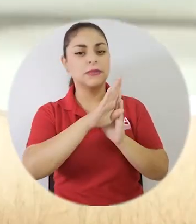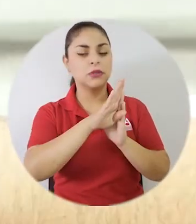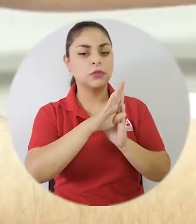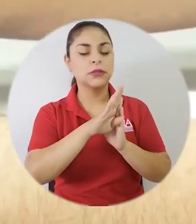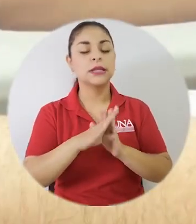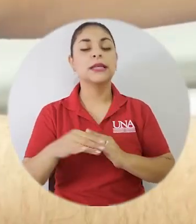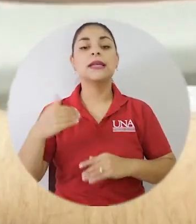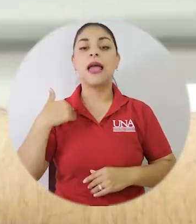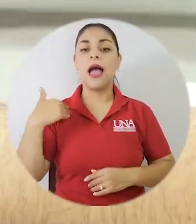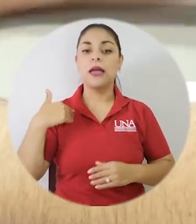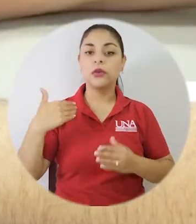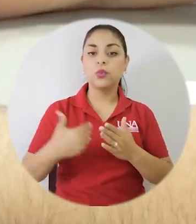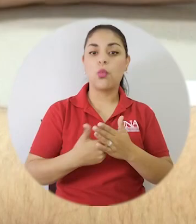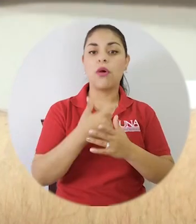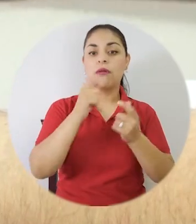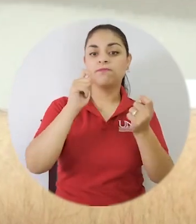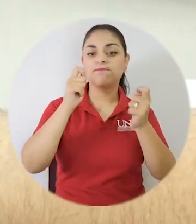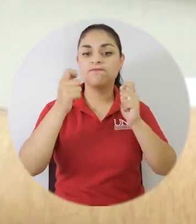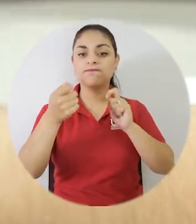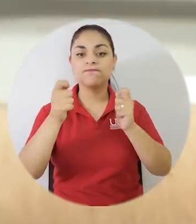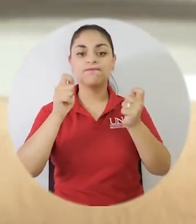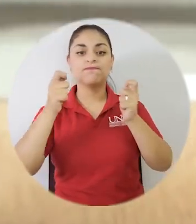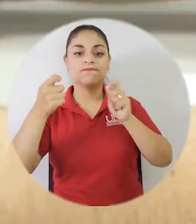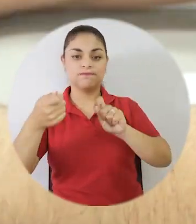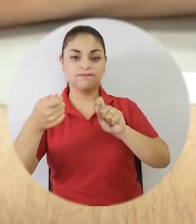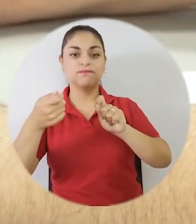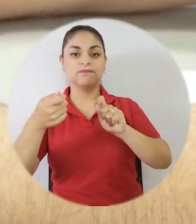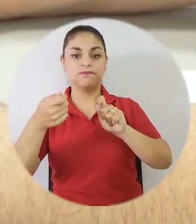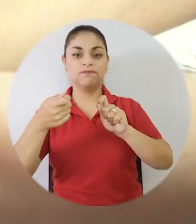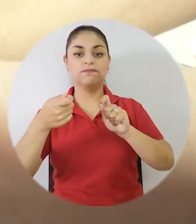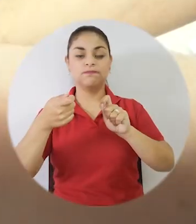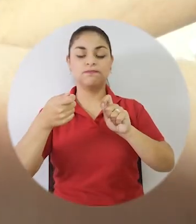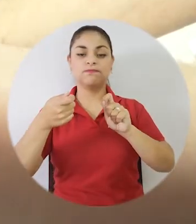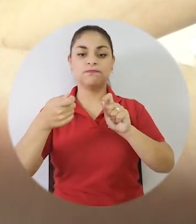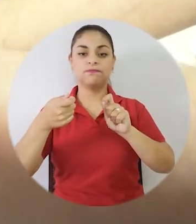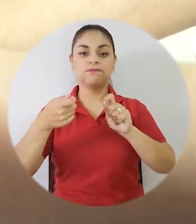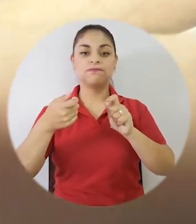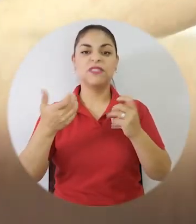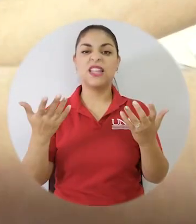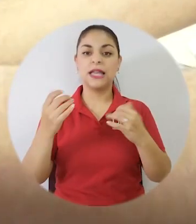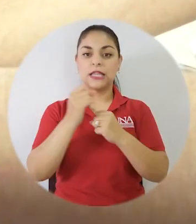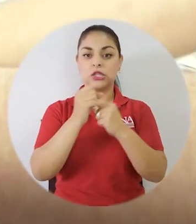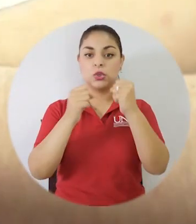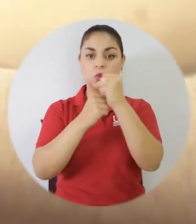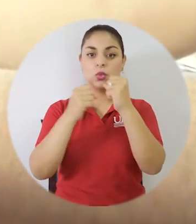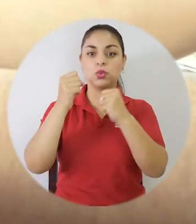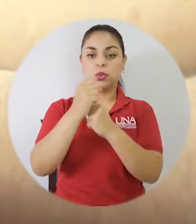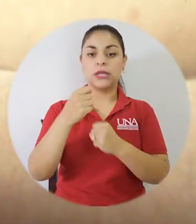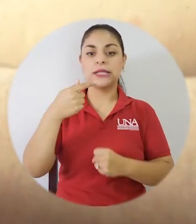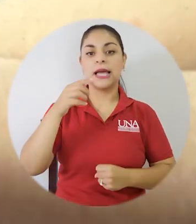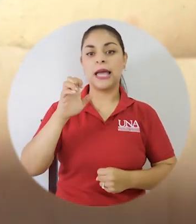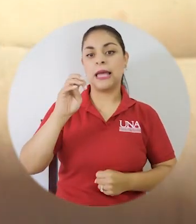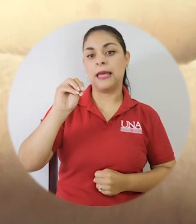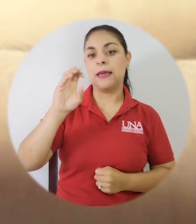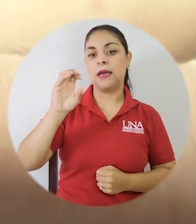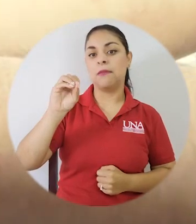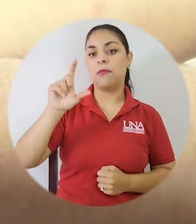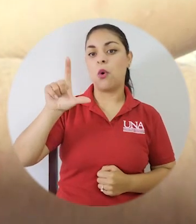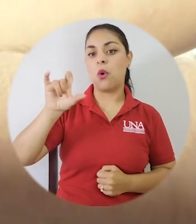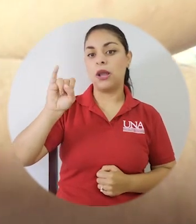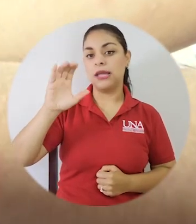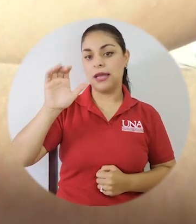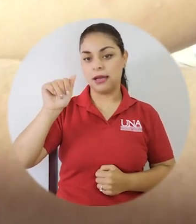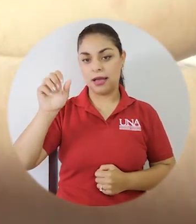reconfiguración, podríamos decir también que hay una reconfiguración de las estructuras hegemónicas del Estado, es decir, de